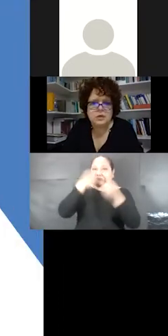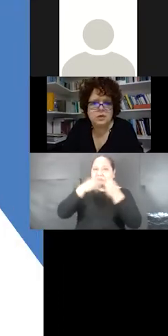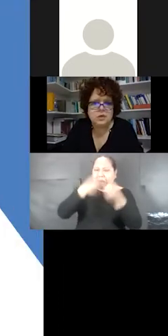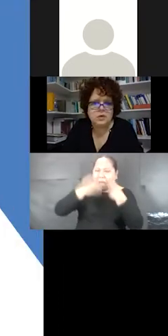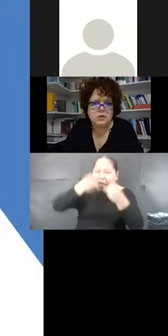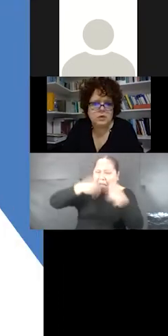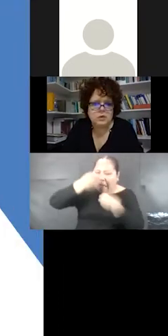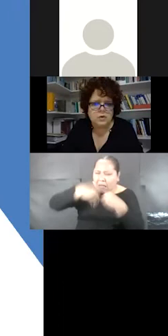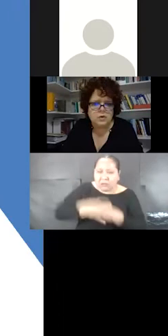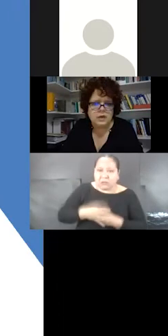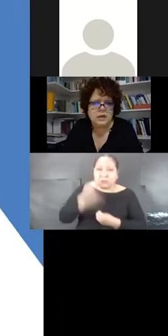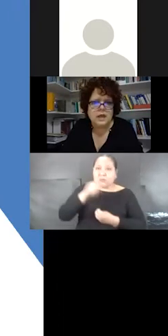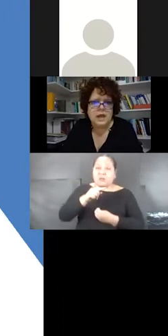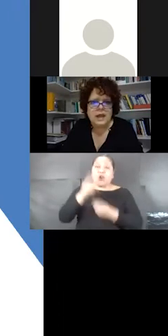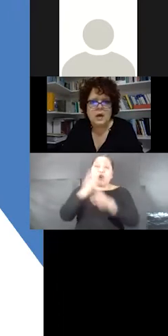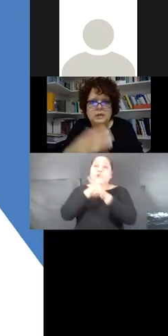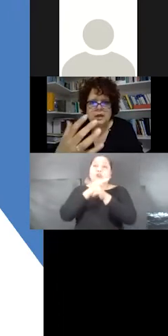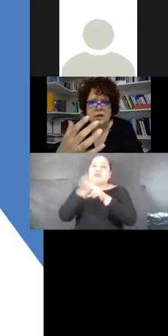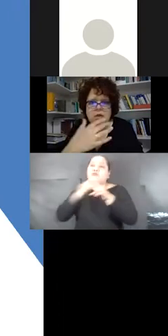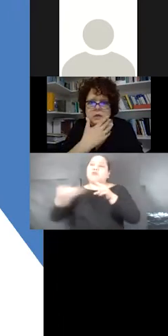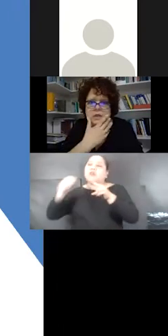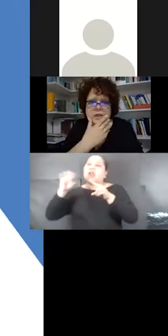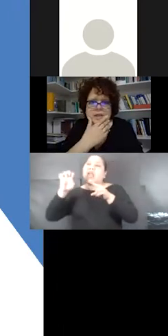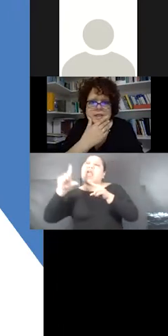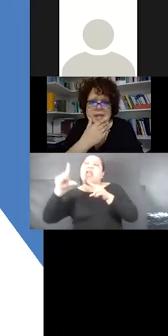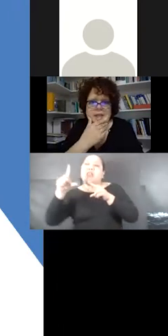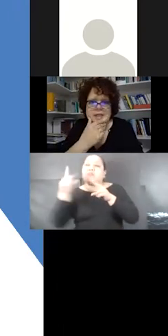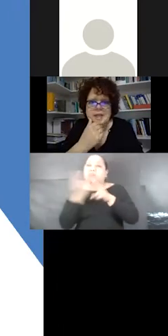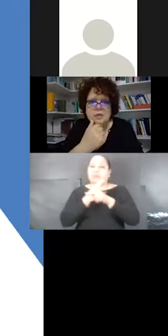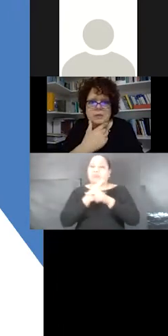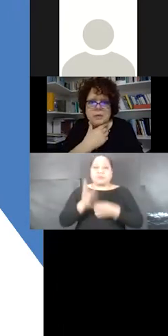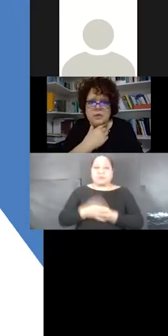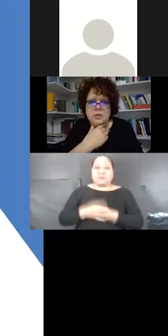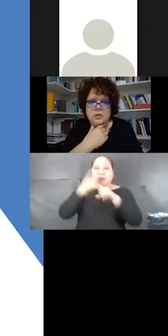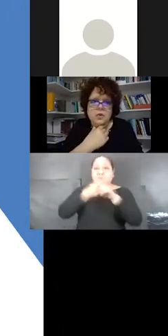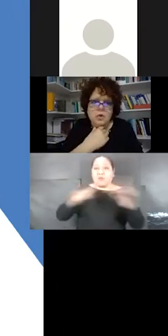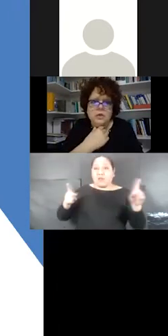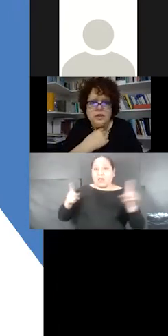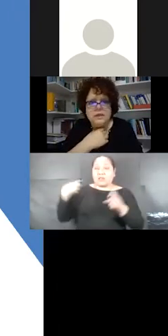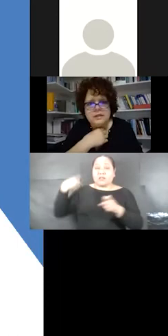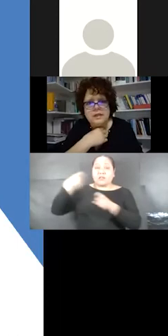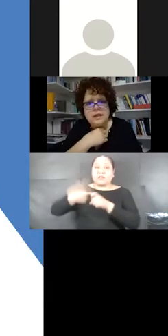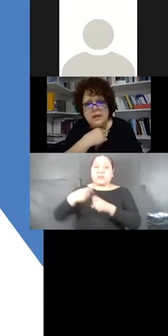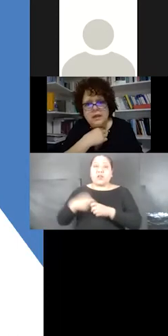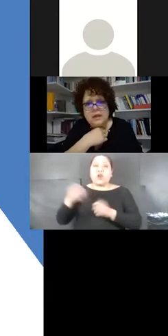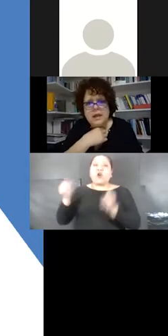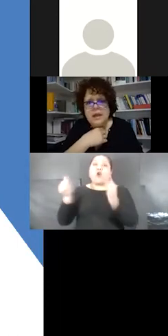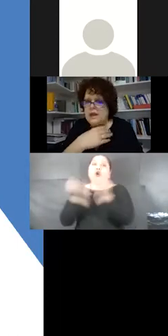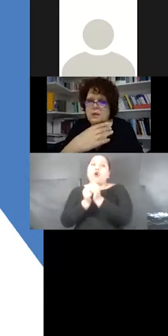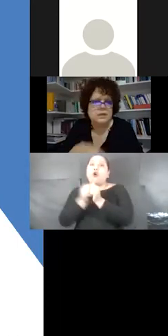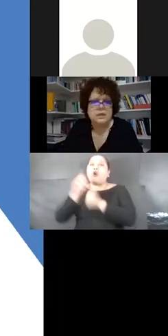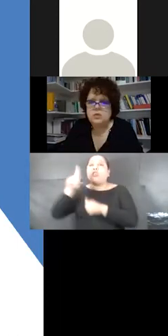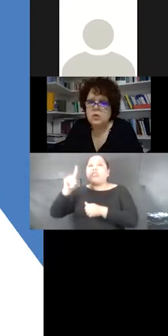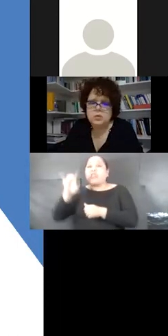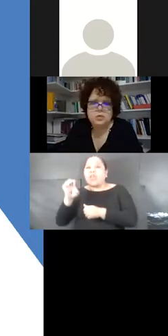Entonces no hay. La otra cosa, la otra diferencia es que el castellano usa preposiciones con, de, desde, a. La